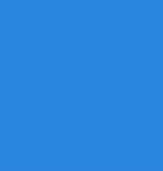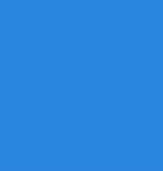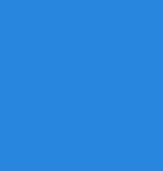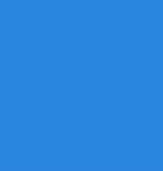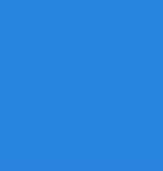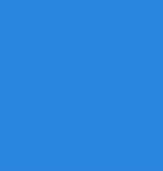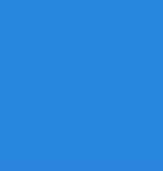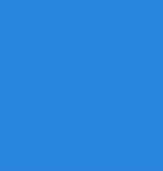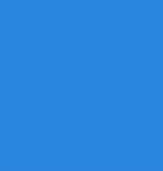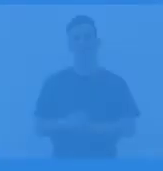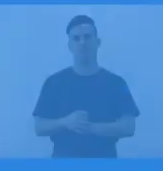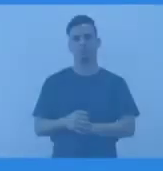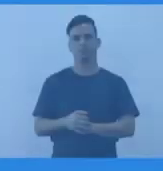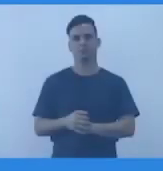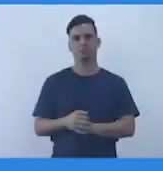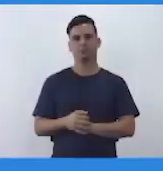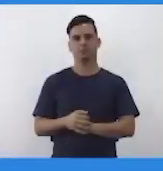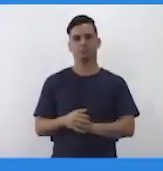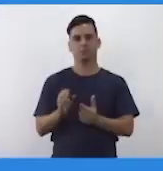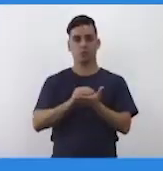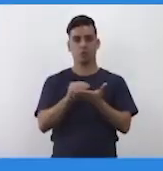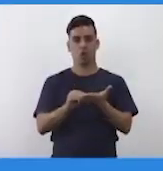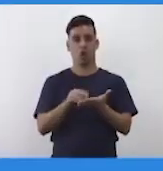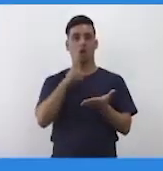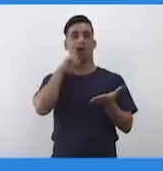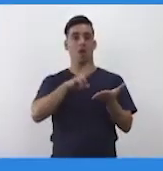Vamos a seguir utilizando nuestro libro de